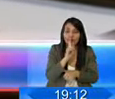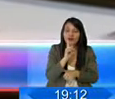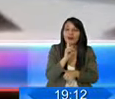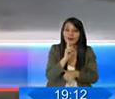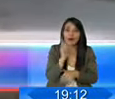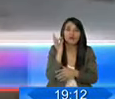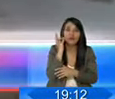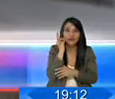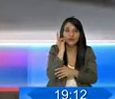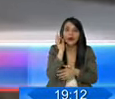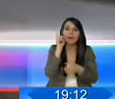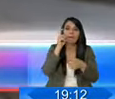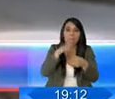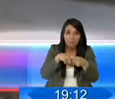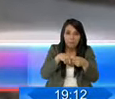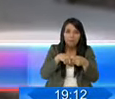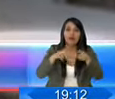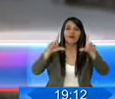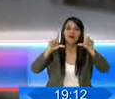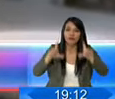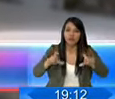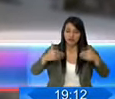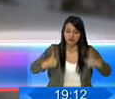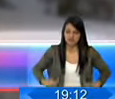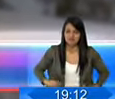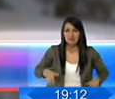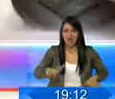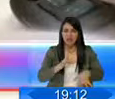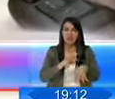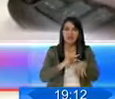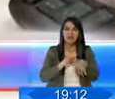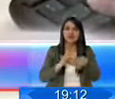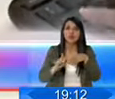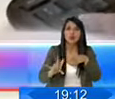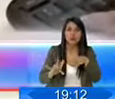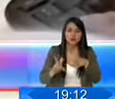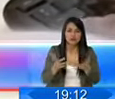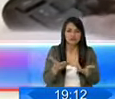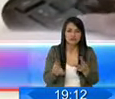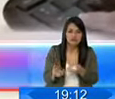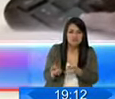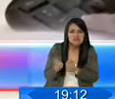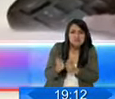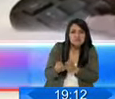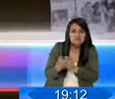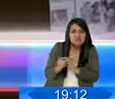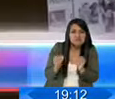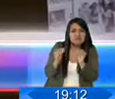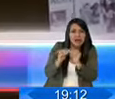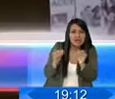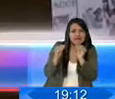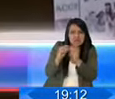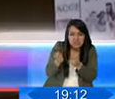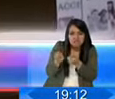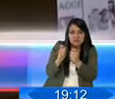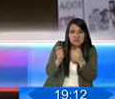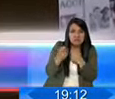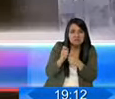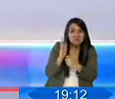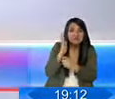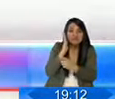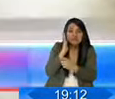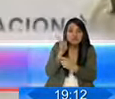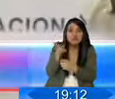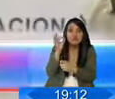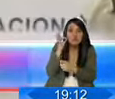que las menores le envíen fotografías semidesnudas. Aparentemente no conforme con las que tenía, empezó de alguna forma a extorsionar a las